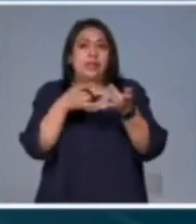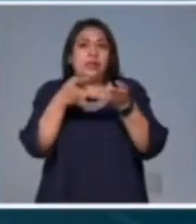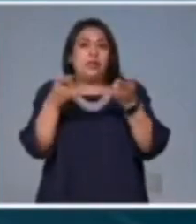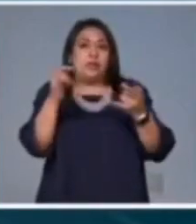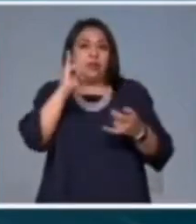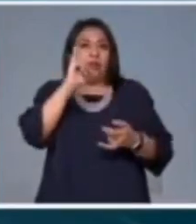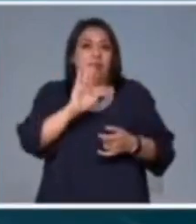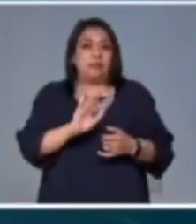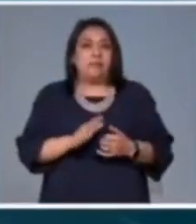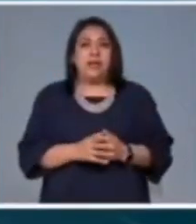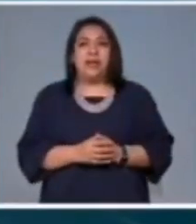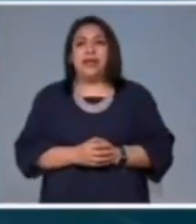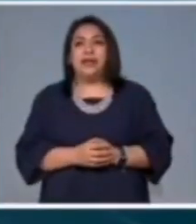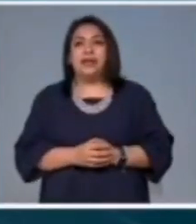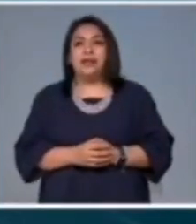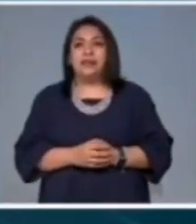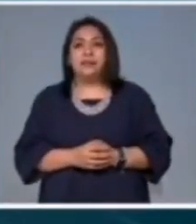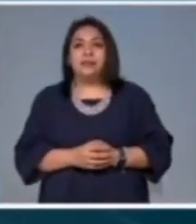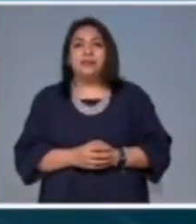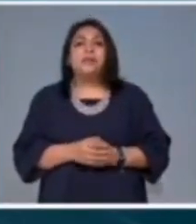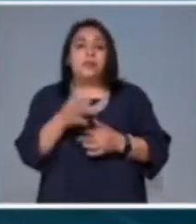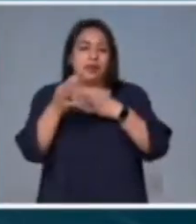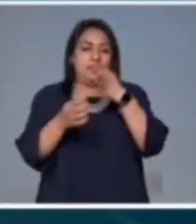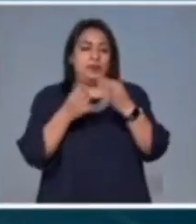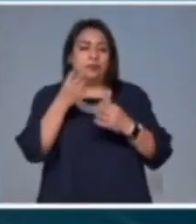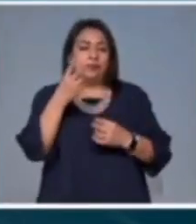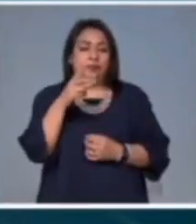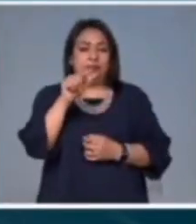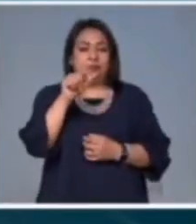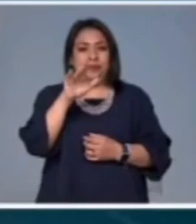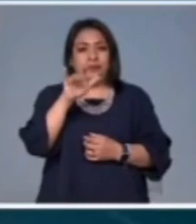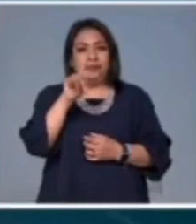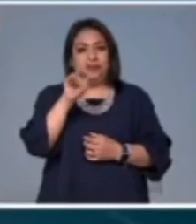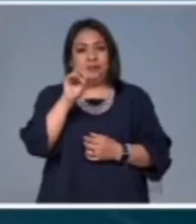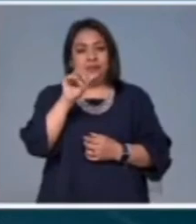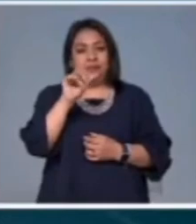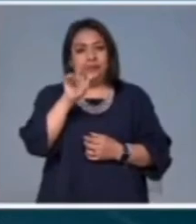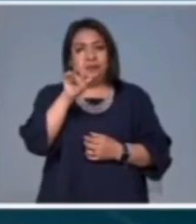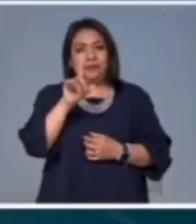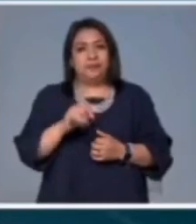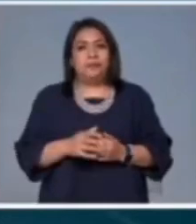en las imágenes. Noticias 22, Alberto Aranda.